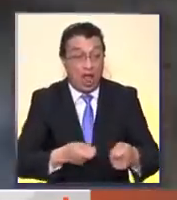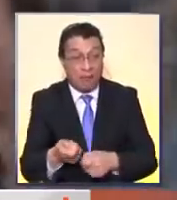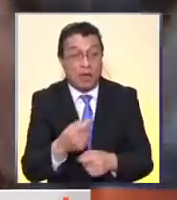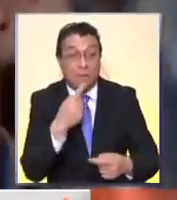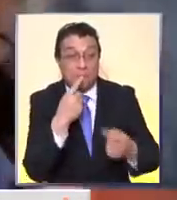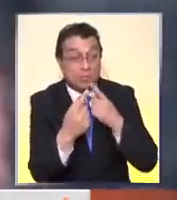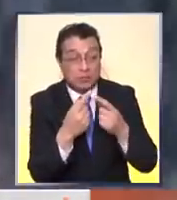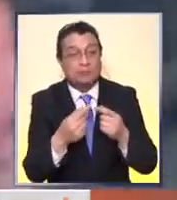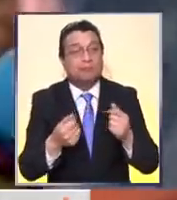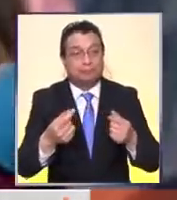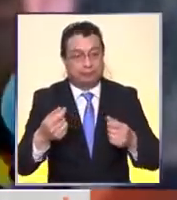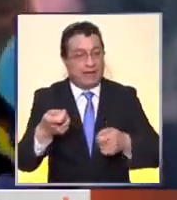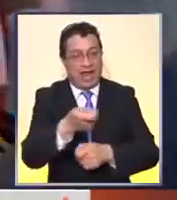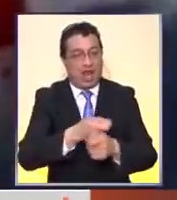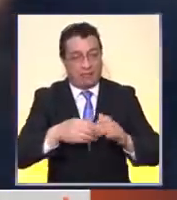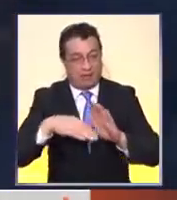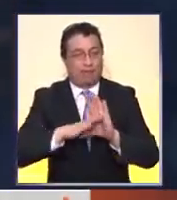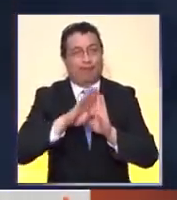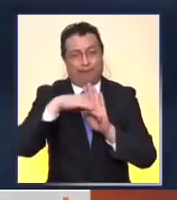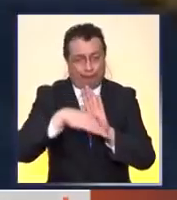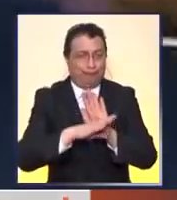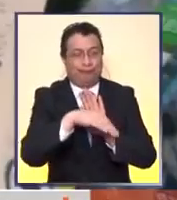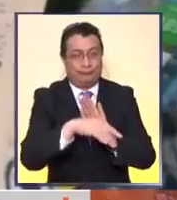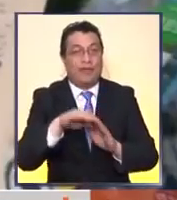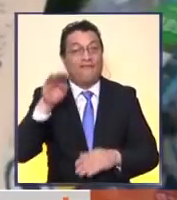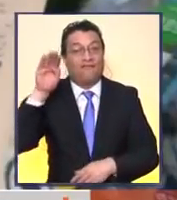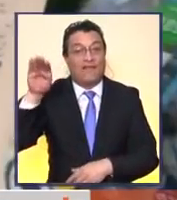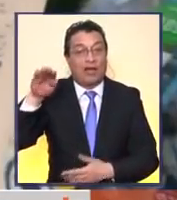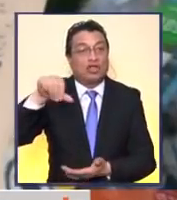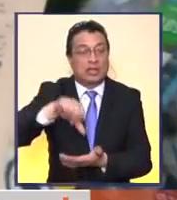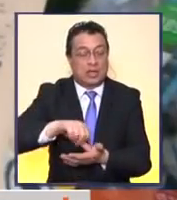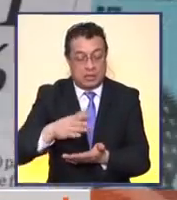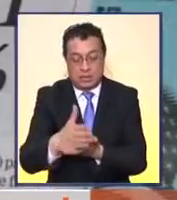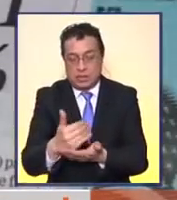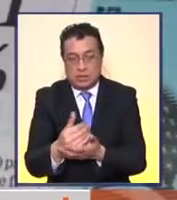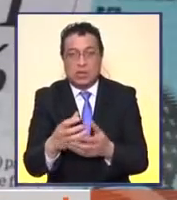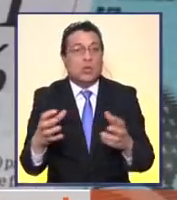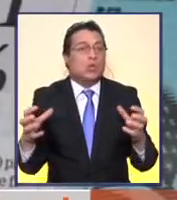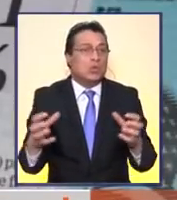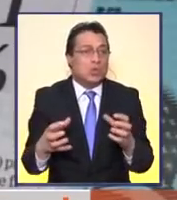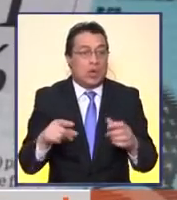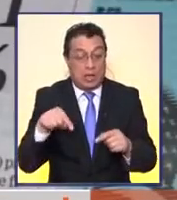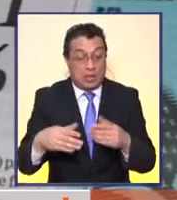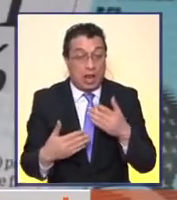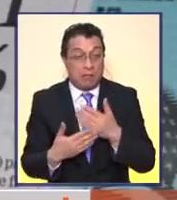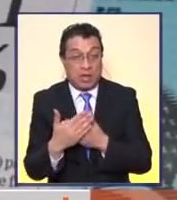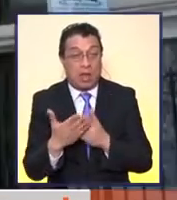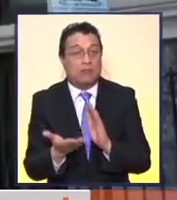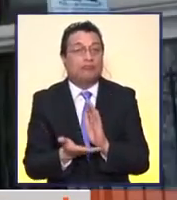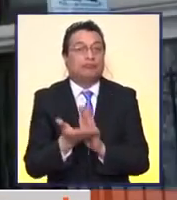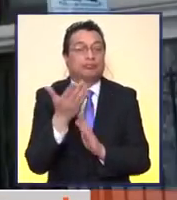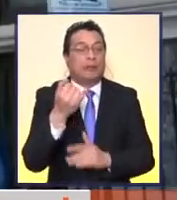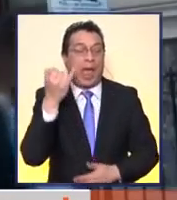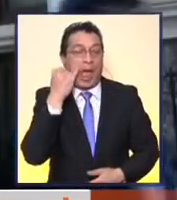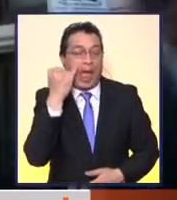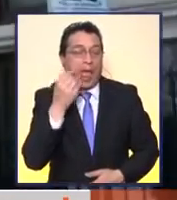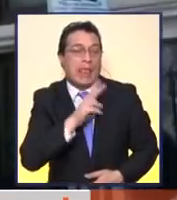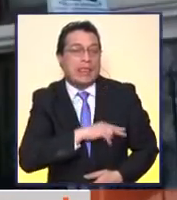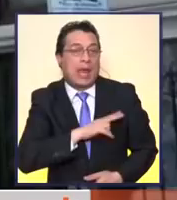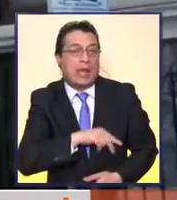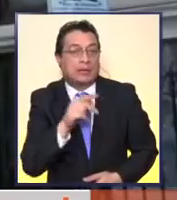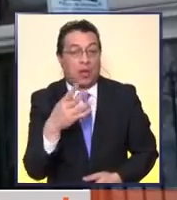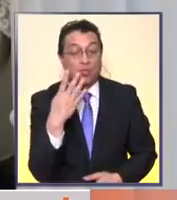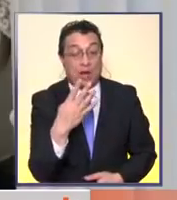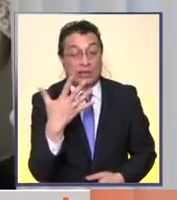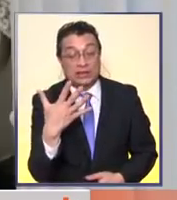inestabilidad económica que hizo que el banco central tomará medidas extremas esta mañana subió la tasa de interés de 45 a